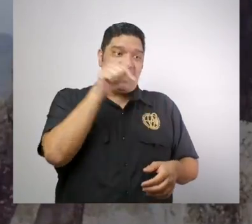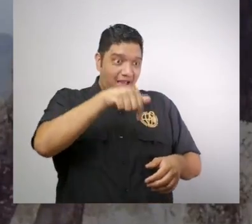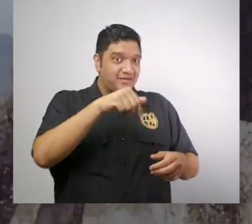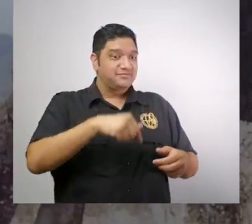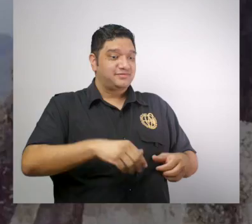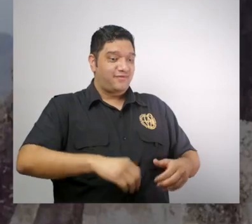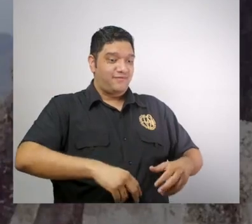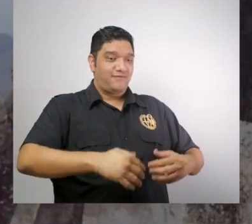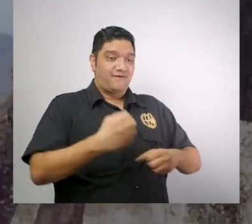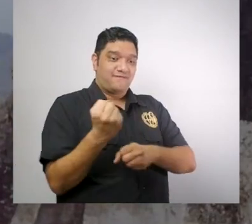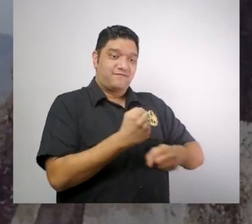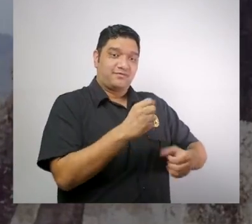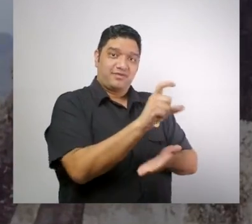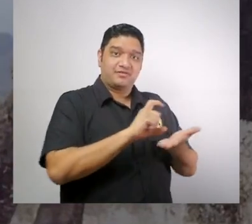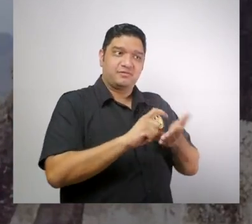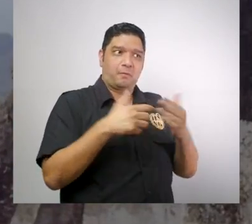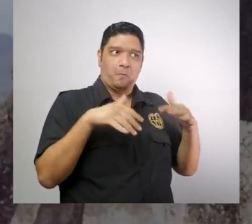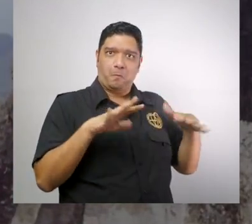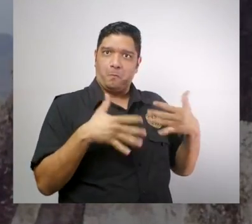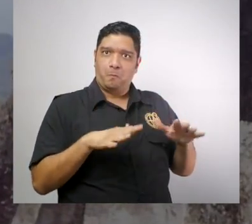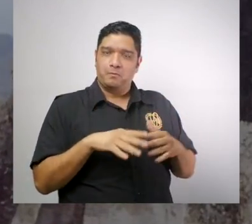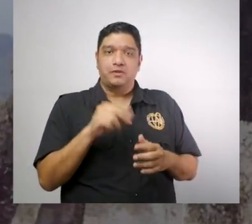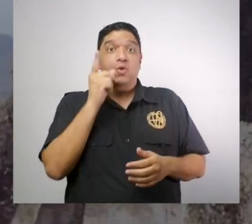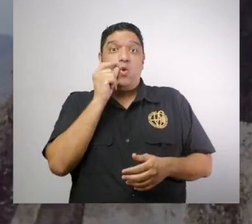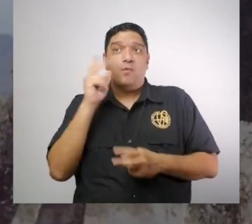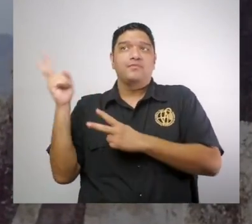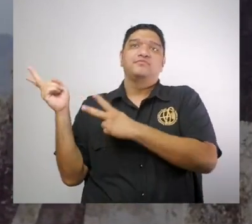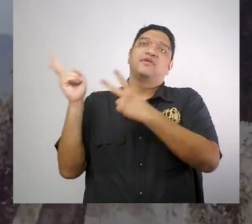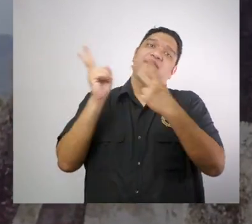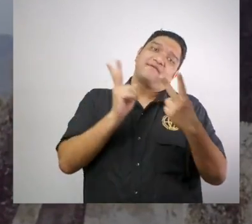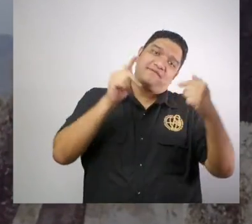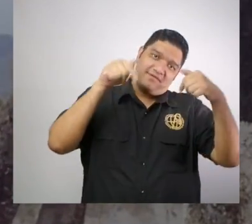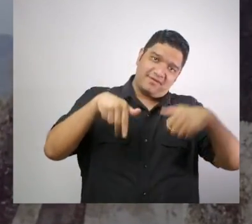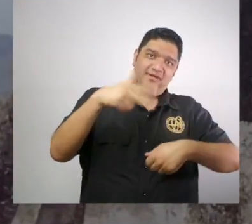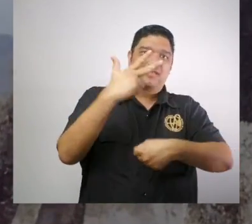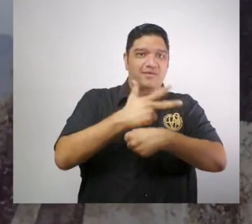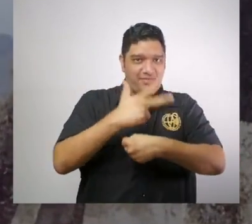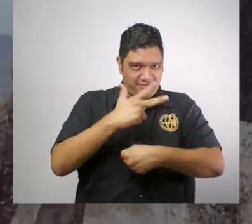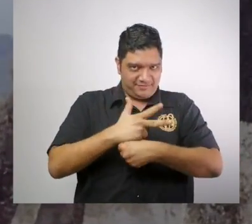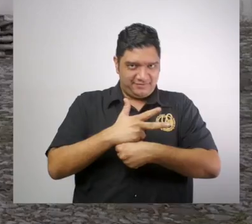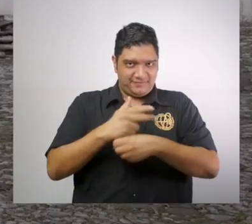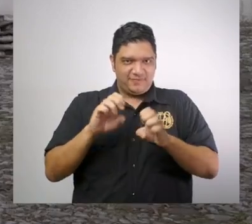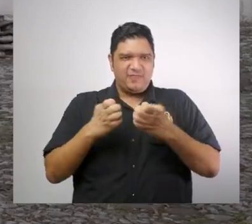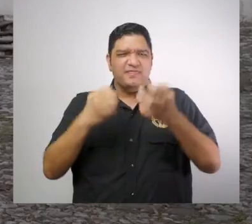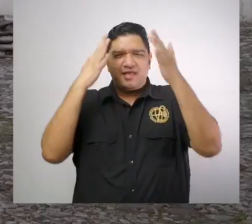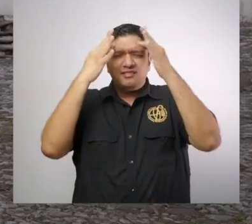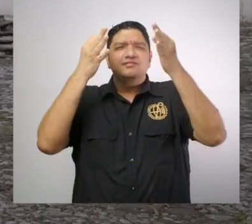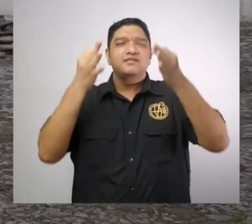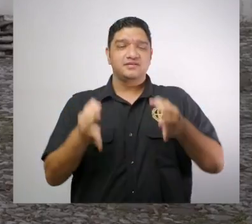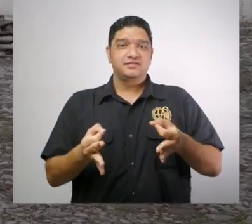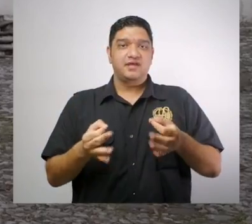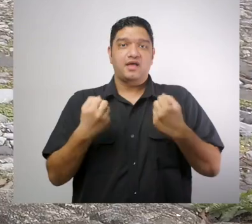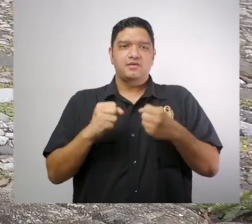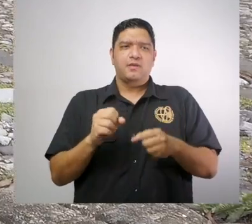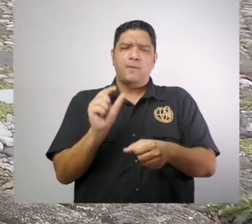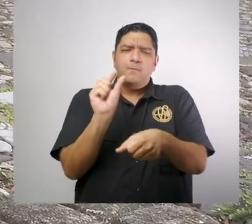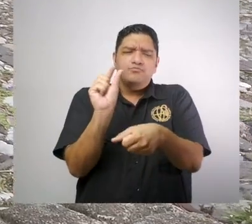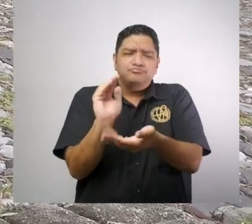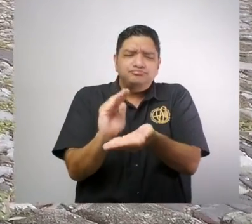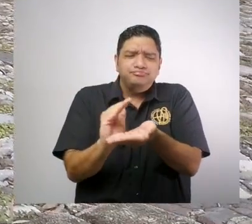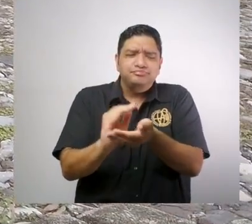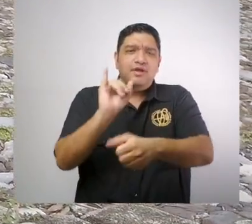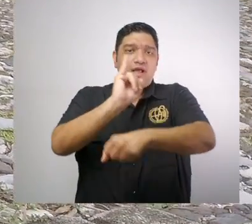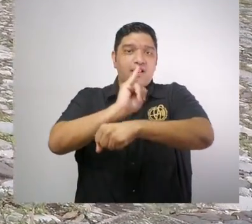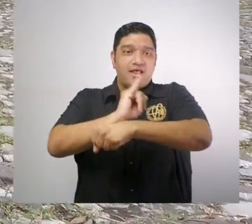A principios del siglo XVII, cuando ya Corso está en Guatemala, deciden hacer una pequeña ermita, la cual